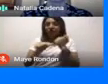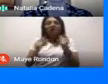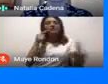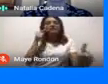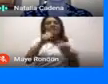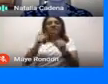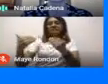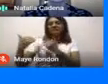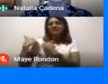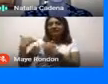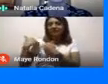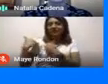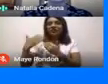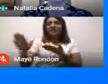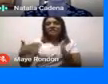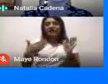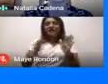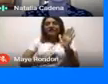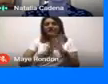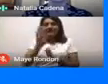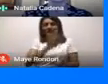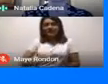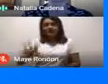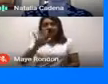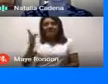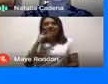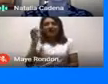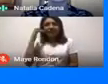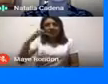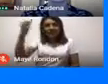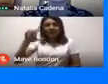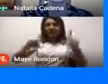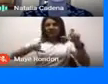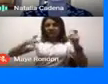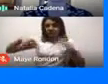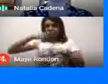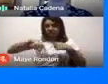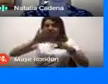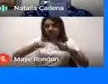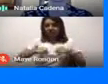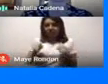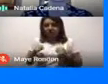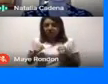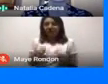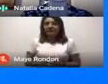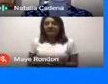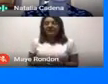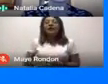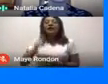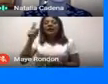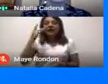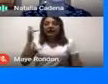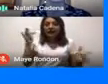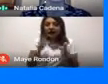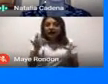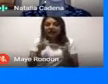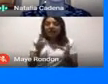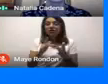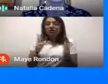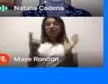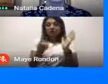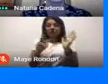del desarrollo de planes de acción para los productos turísticos de Bogotá. Ella se desempeñó durante 3 años, desde el 2015